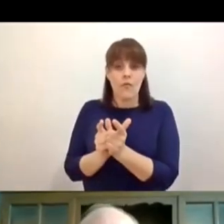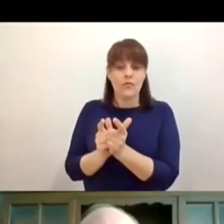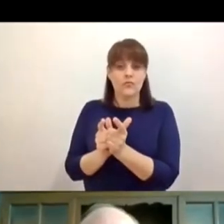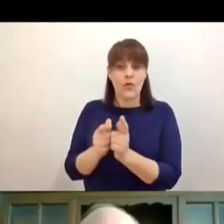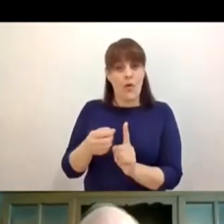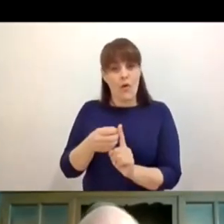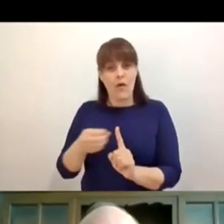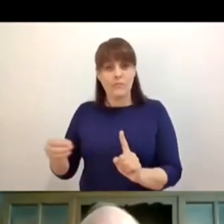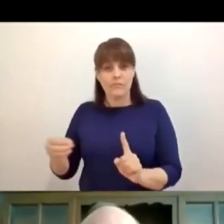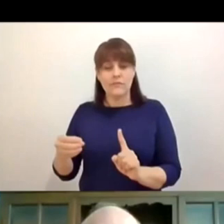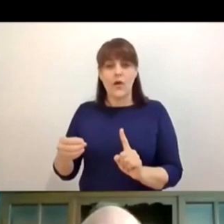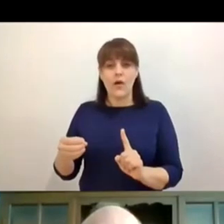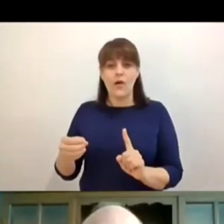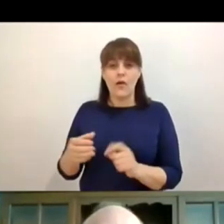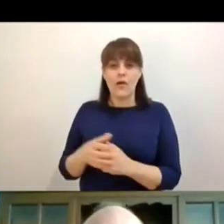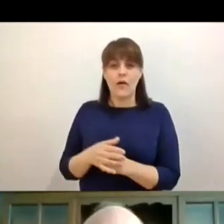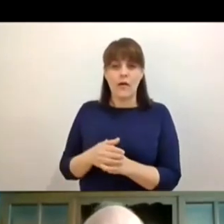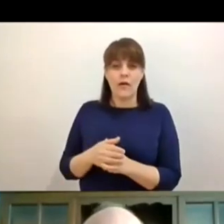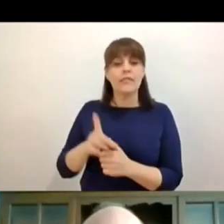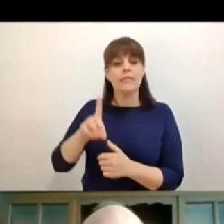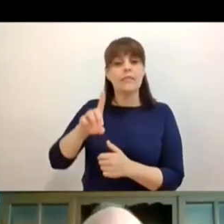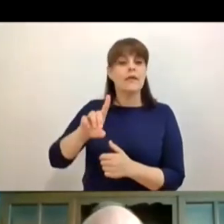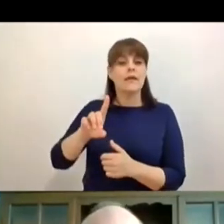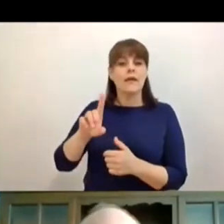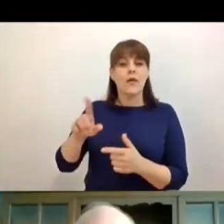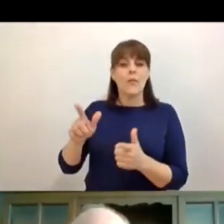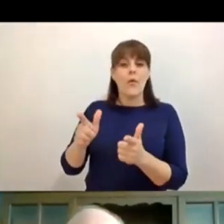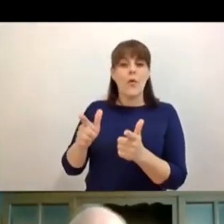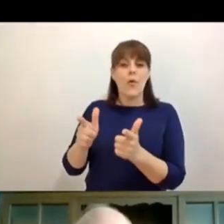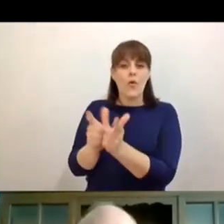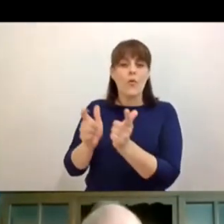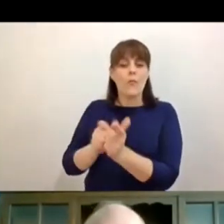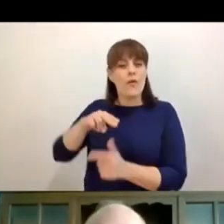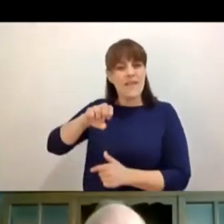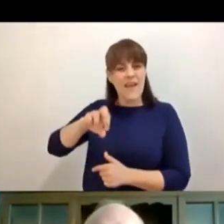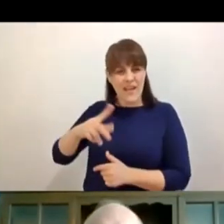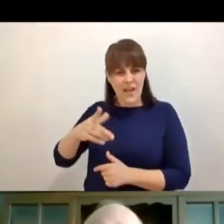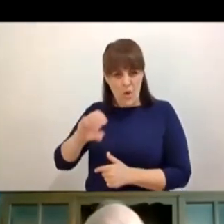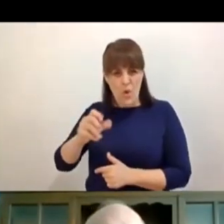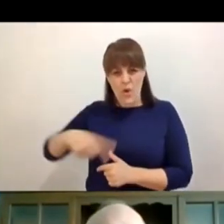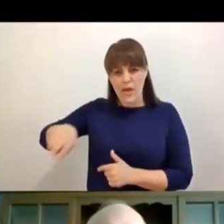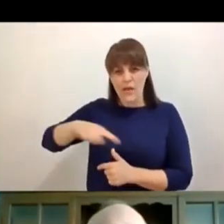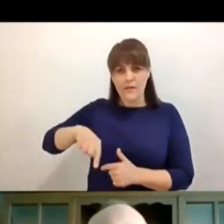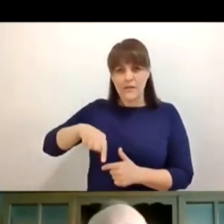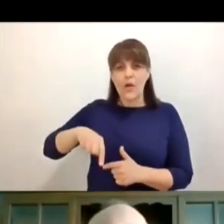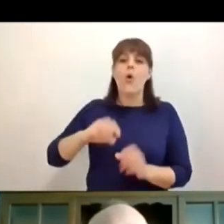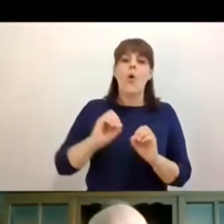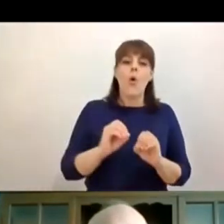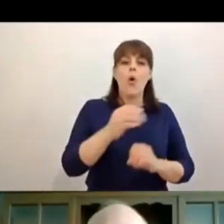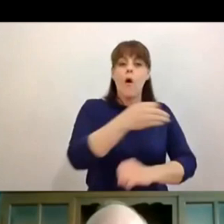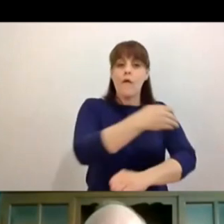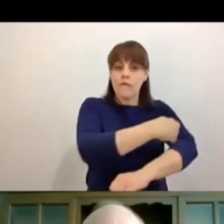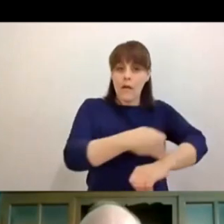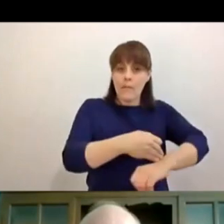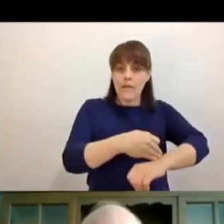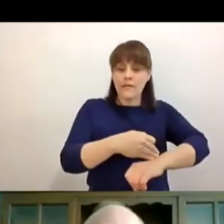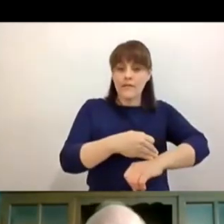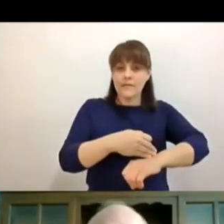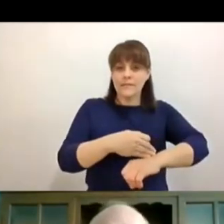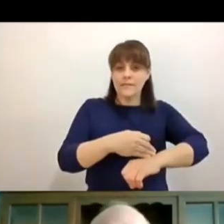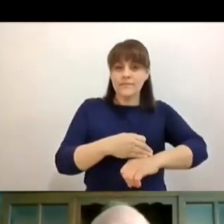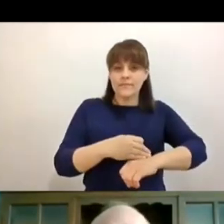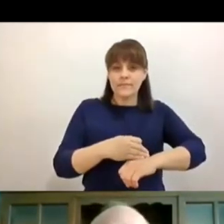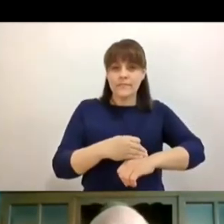que vienen de familias que de alguna manera formaron gran parte de la razón por la cual este